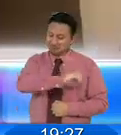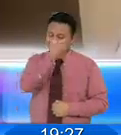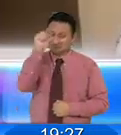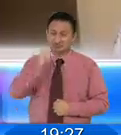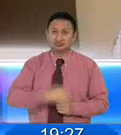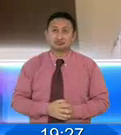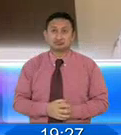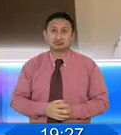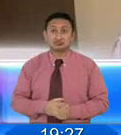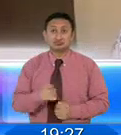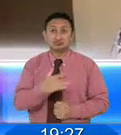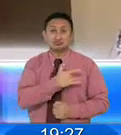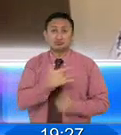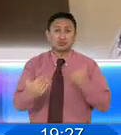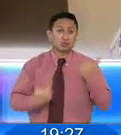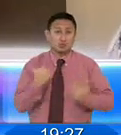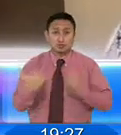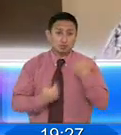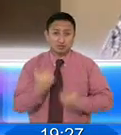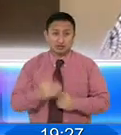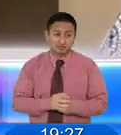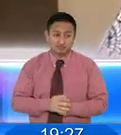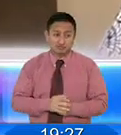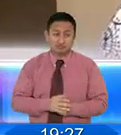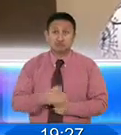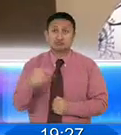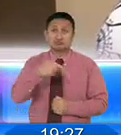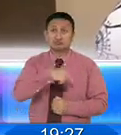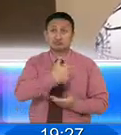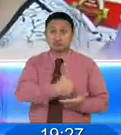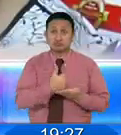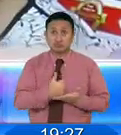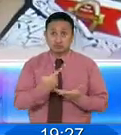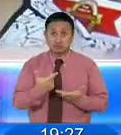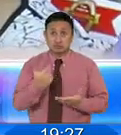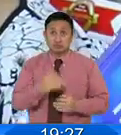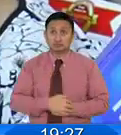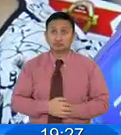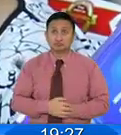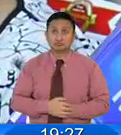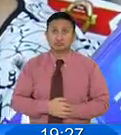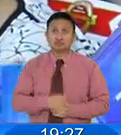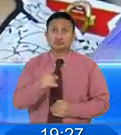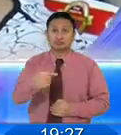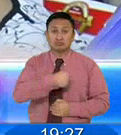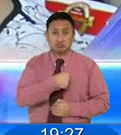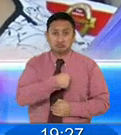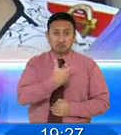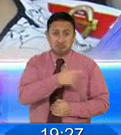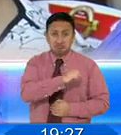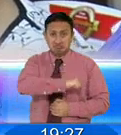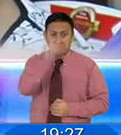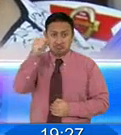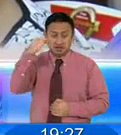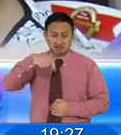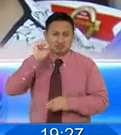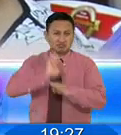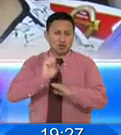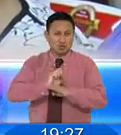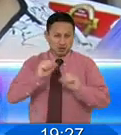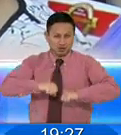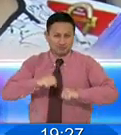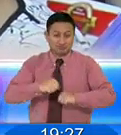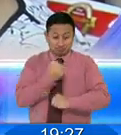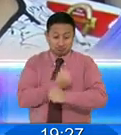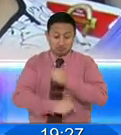Demasiado felices para todo lo que él nos ha brindado. Sí, Richard es nuestro campeón del Ecuador, que nació aquí en la